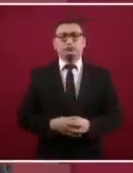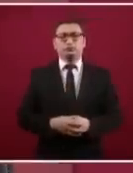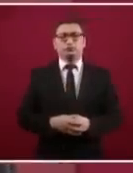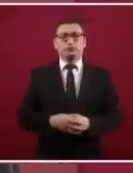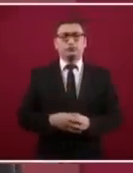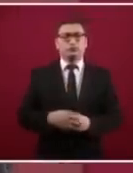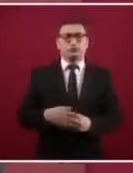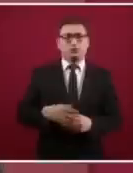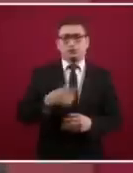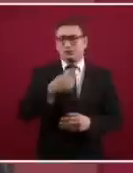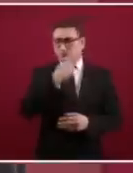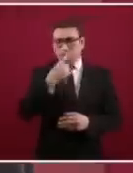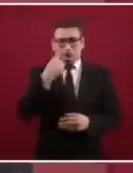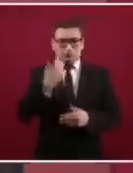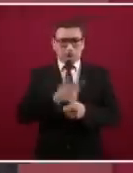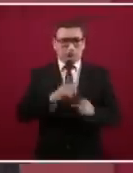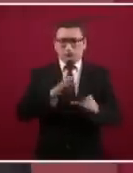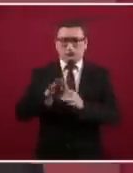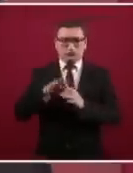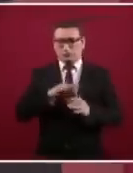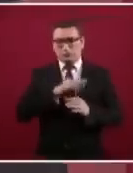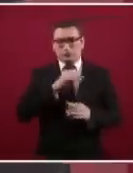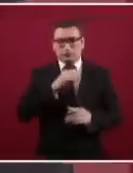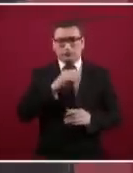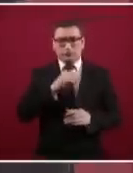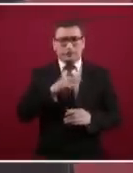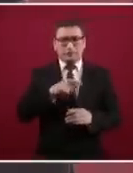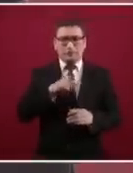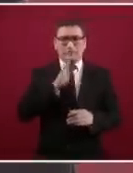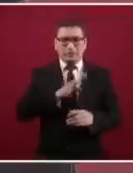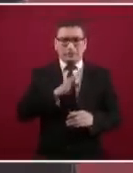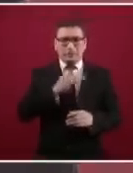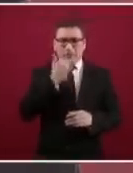dañando la democracia, no debe de permitirse.